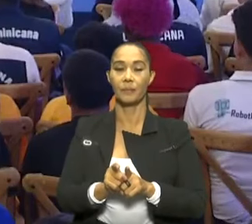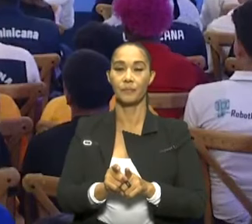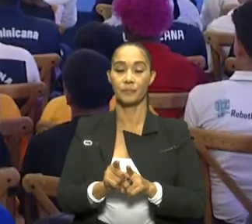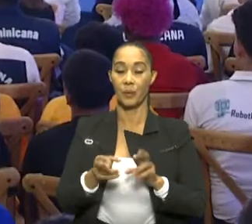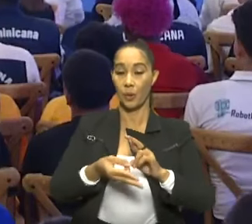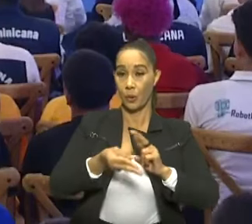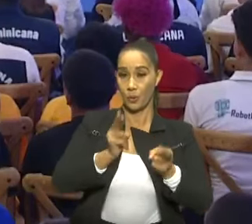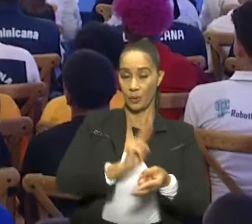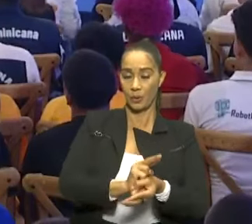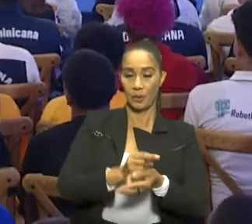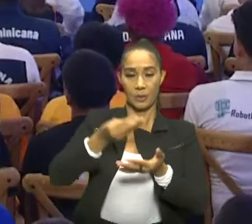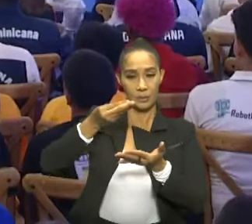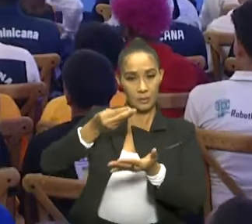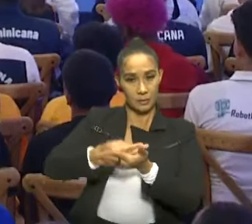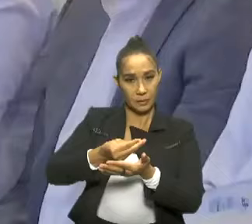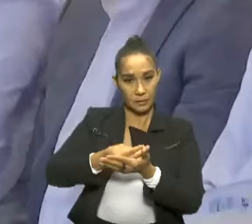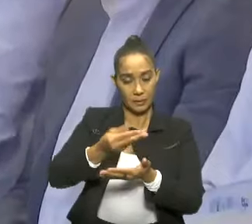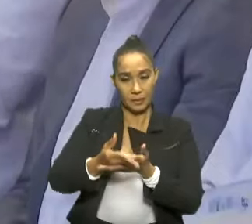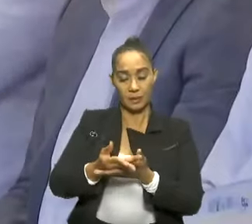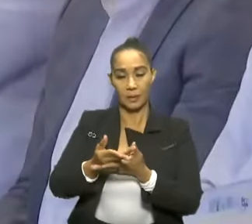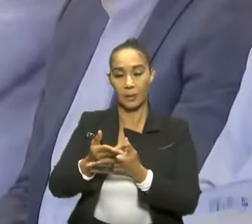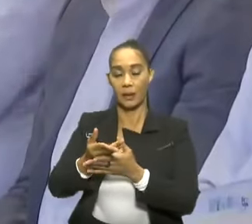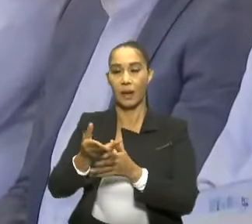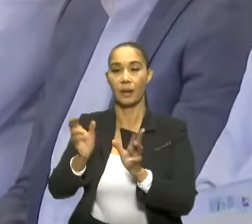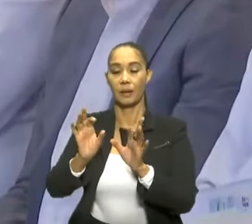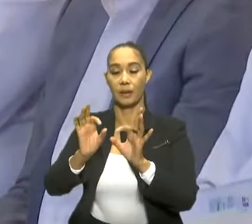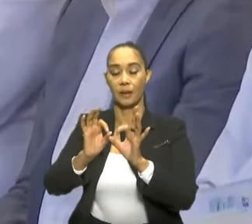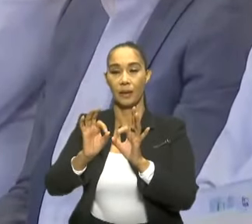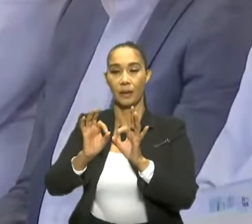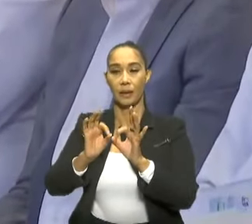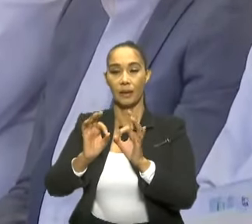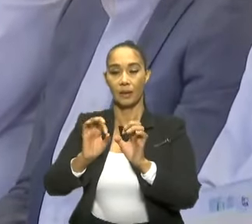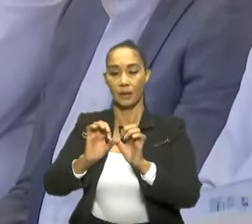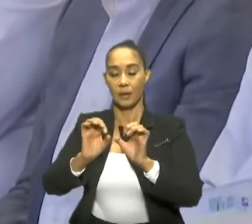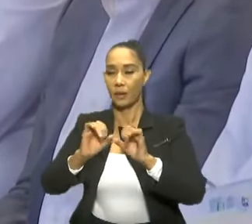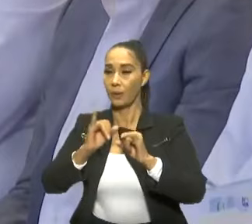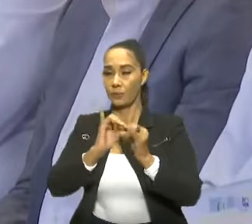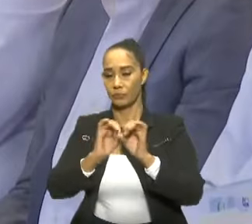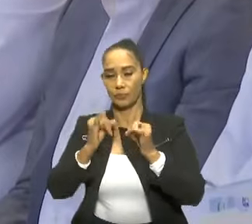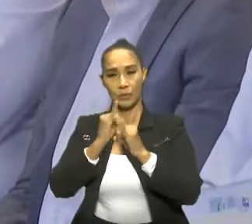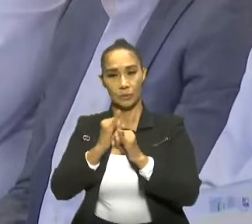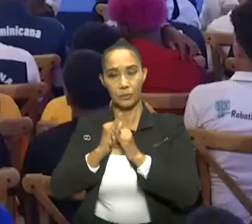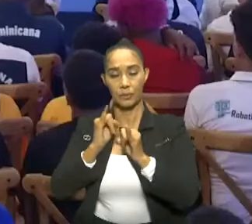retornado a la autonomía financiera a las federaciones deportivas nacionales.